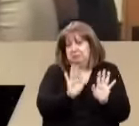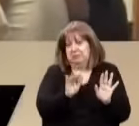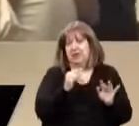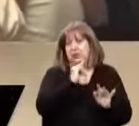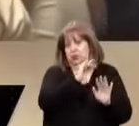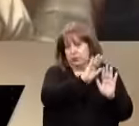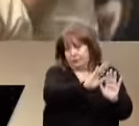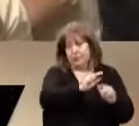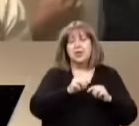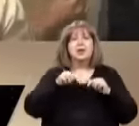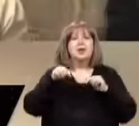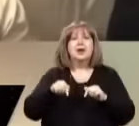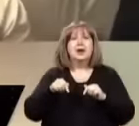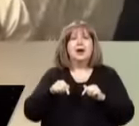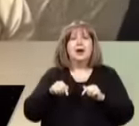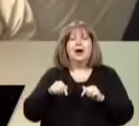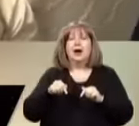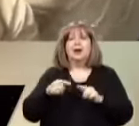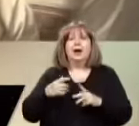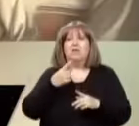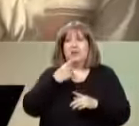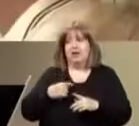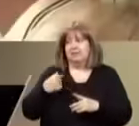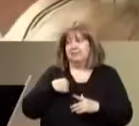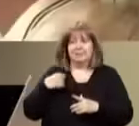nacional, de la cual en la provincia no estamos acostumbrados.